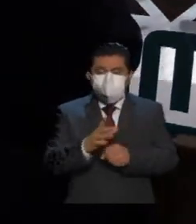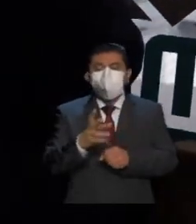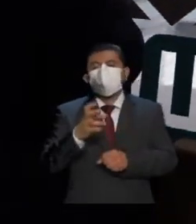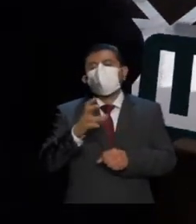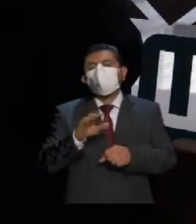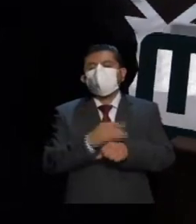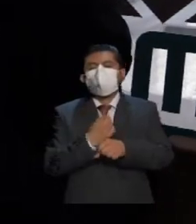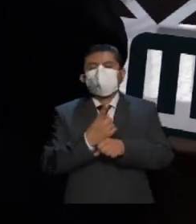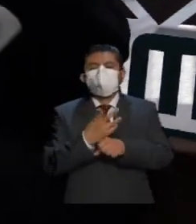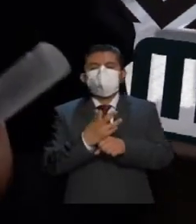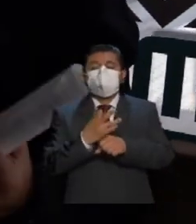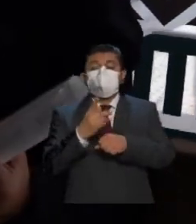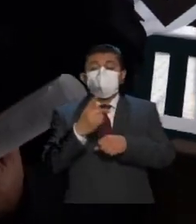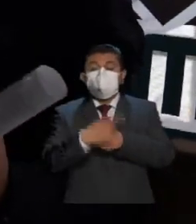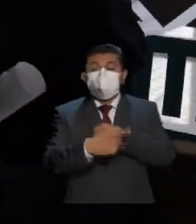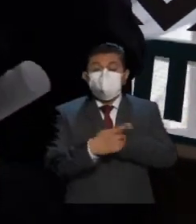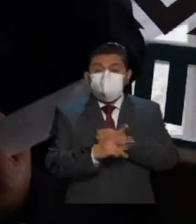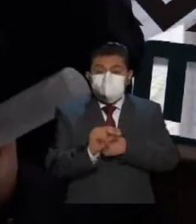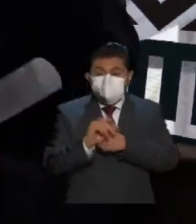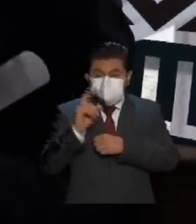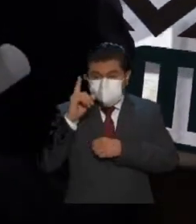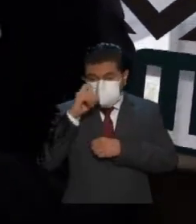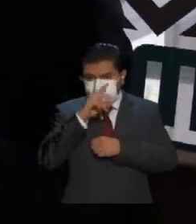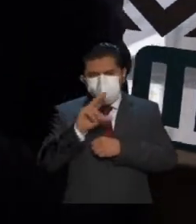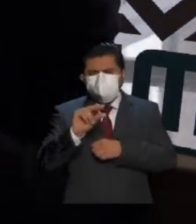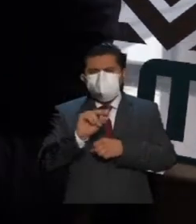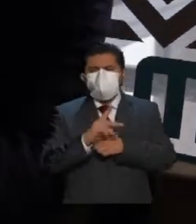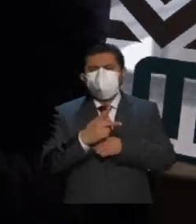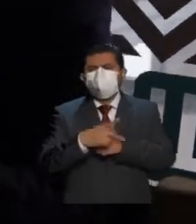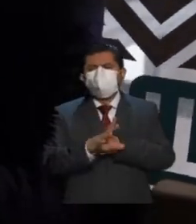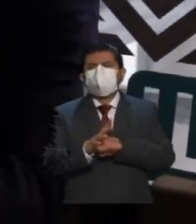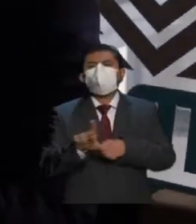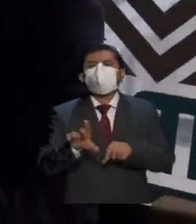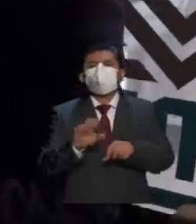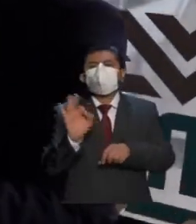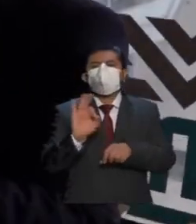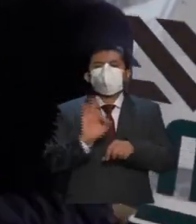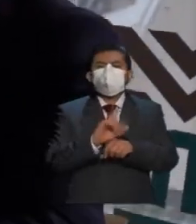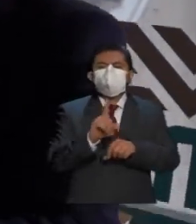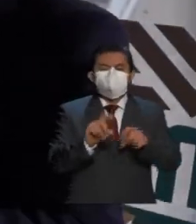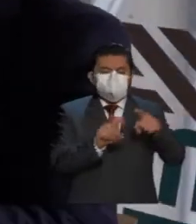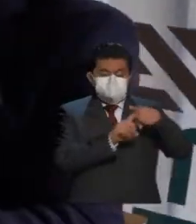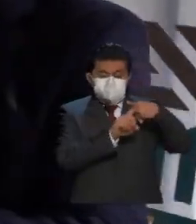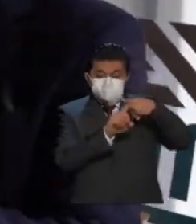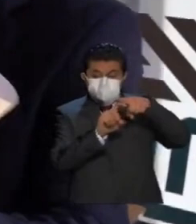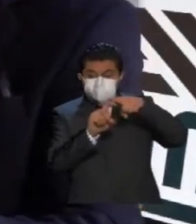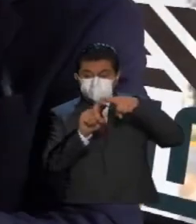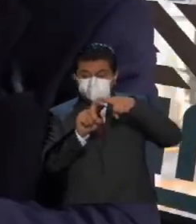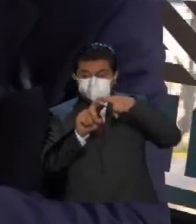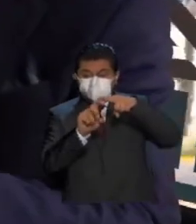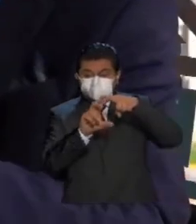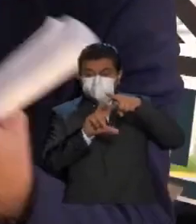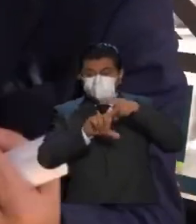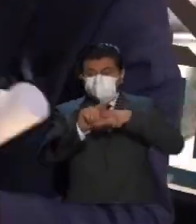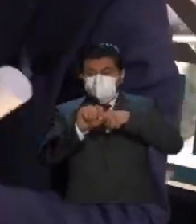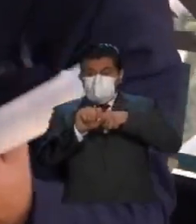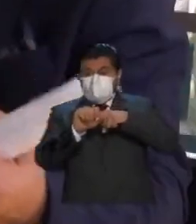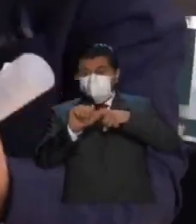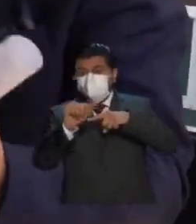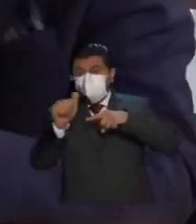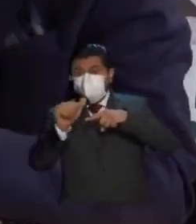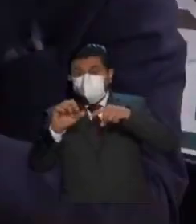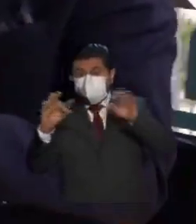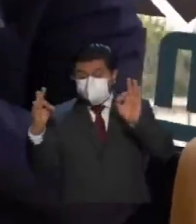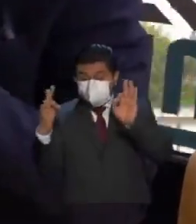se desliza. Y si también preguntan si pueden chocar dos cabinas por lo mismo, por el mismo efecto, esto